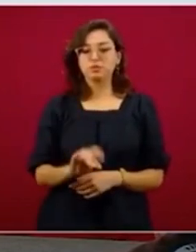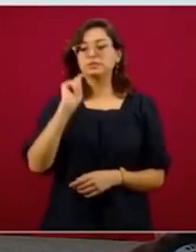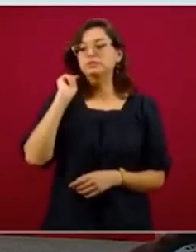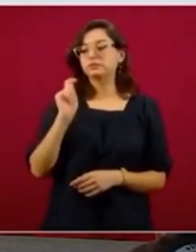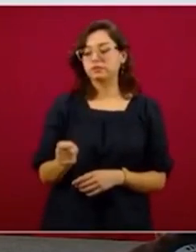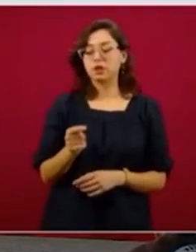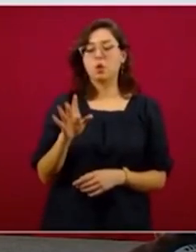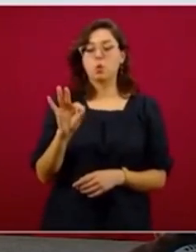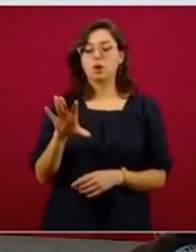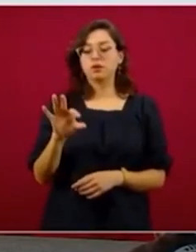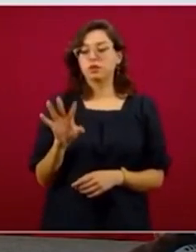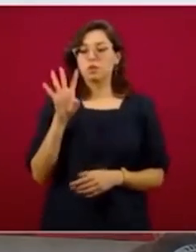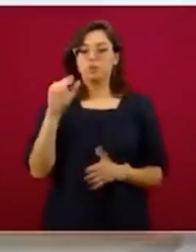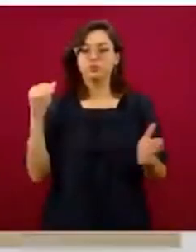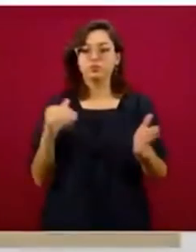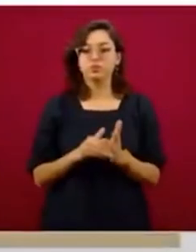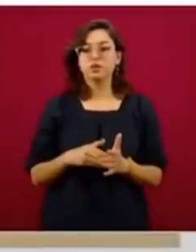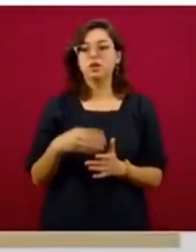su trámite